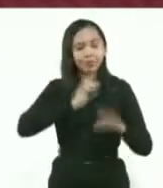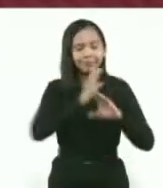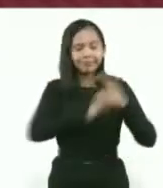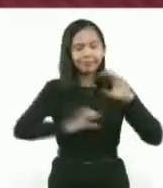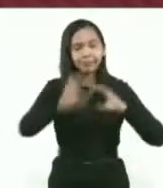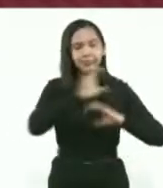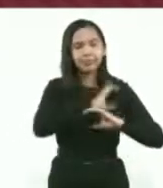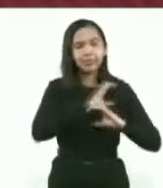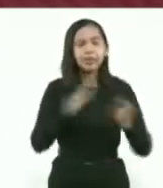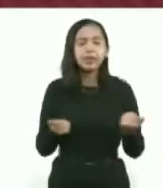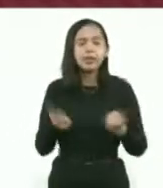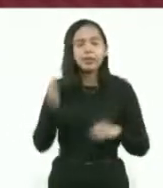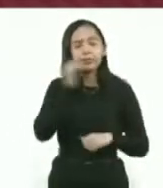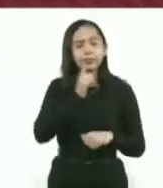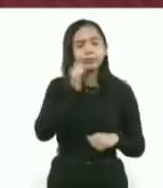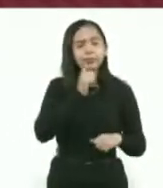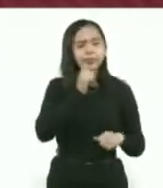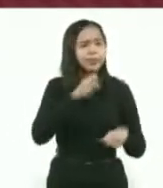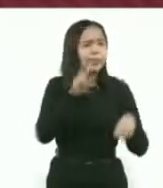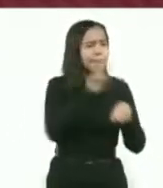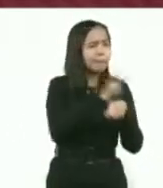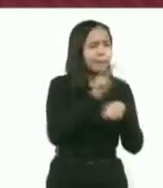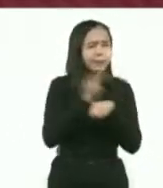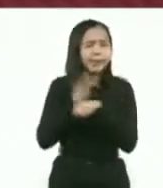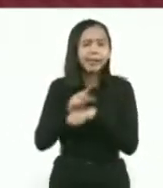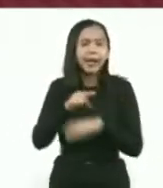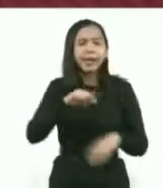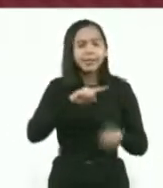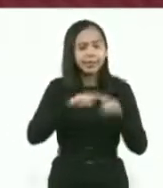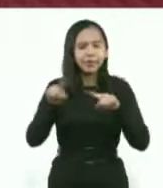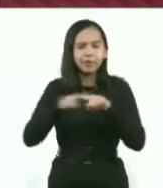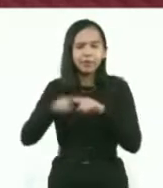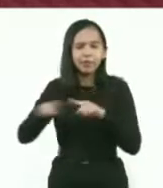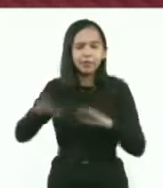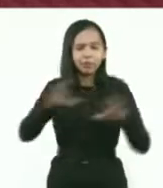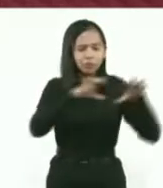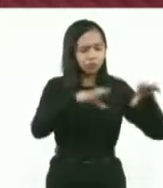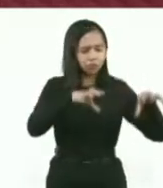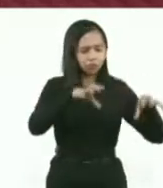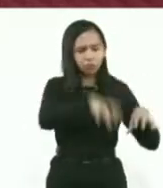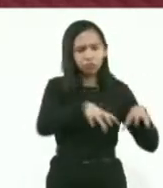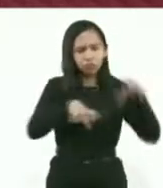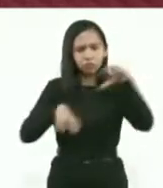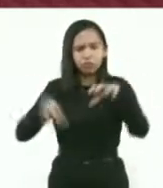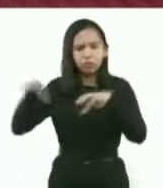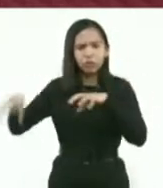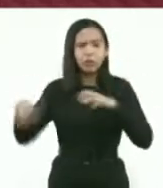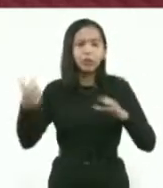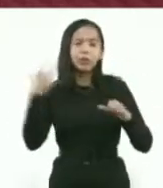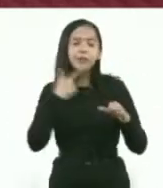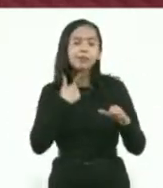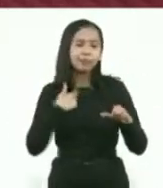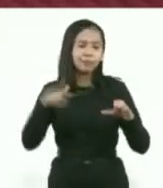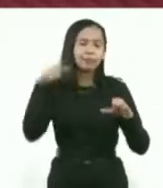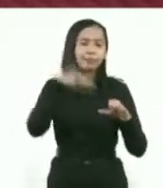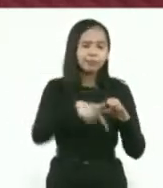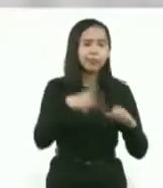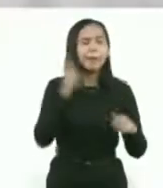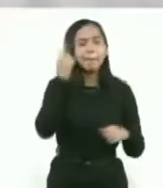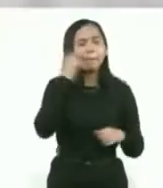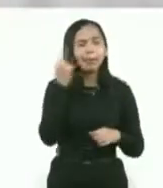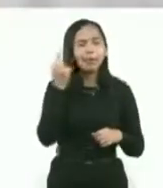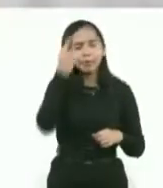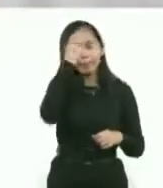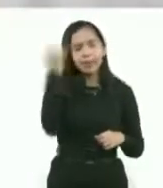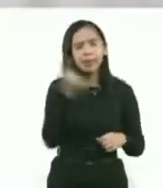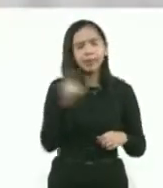estuvimos realizando operativos en varias gasolineras de la ciudad que el gobierno de la Ciudad de México nos denunció y que